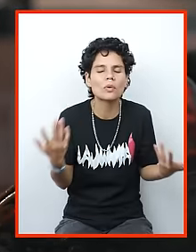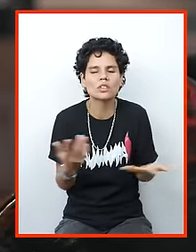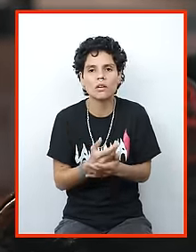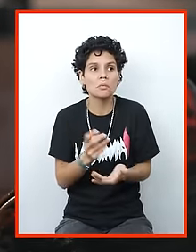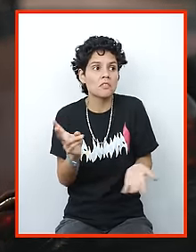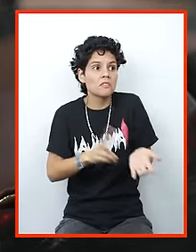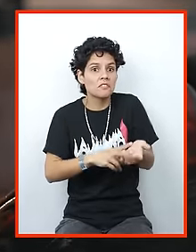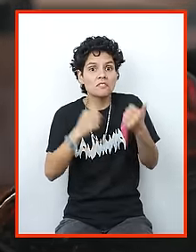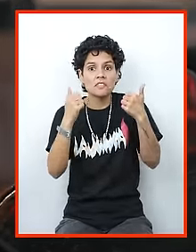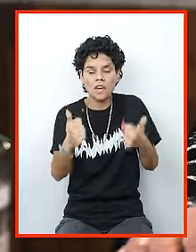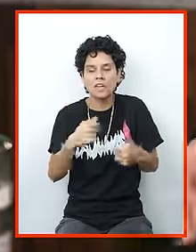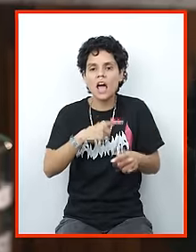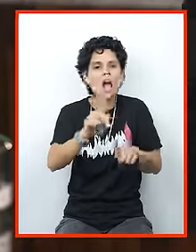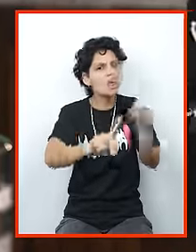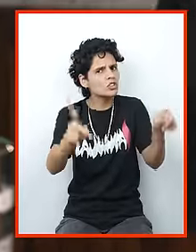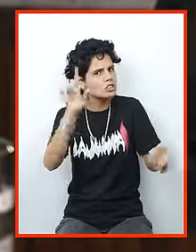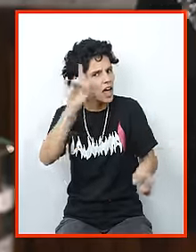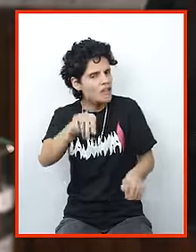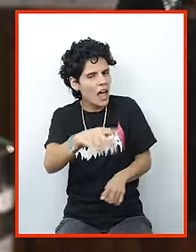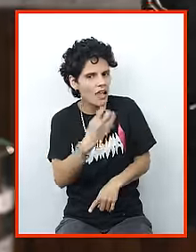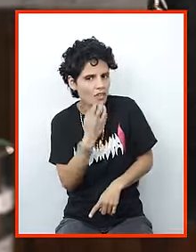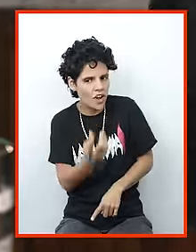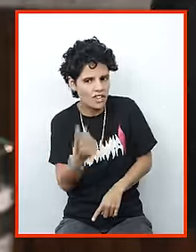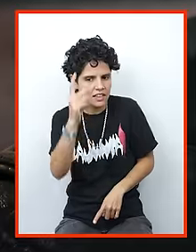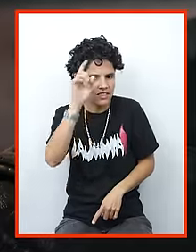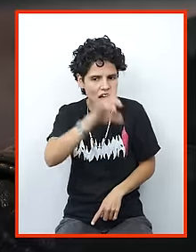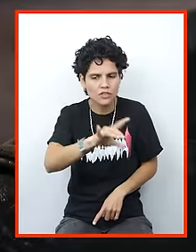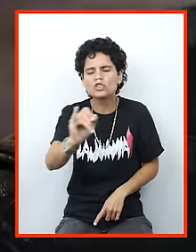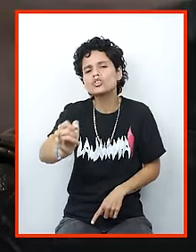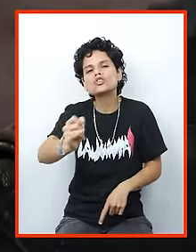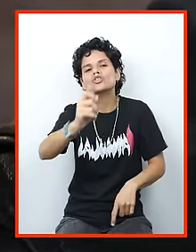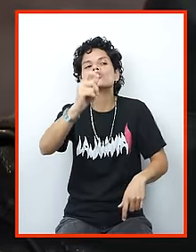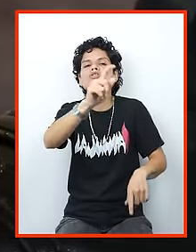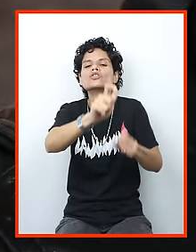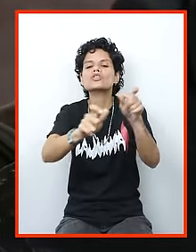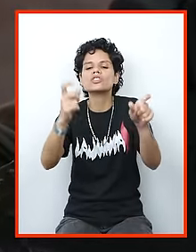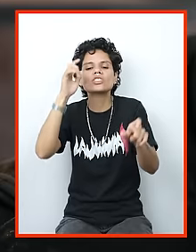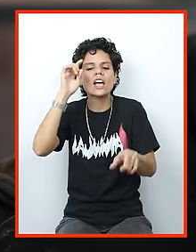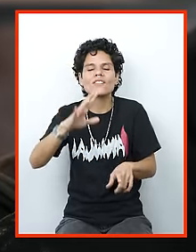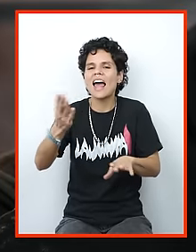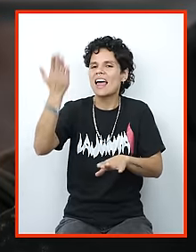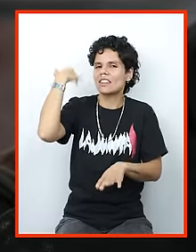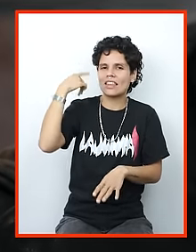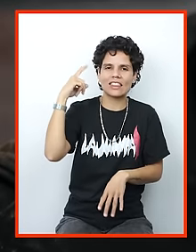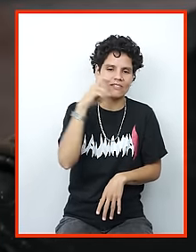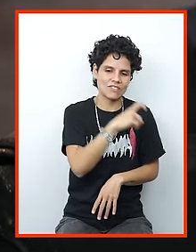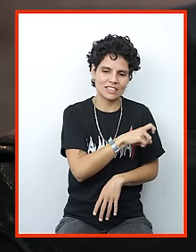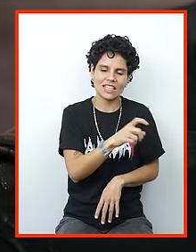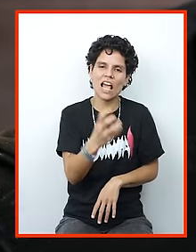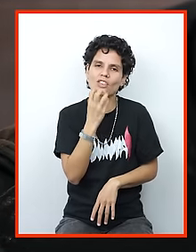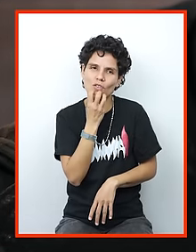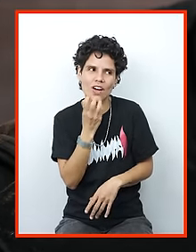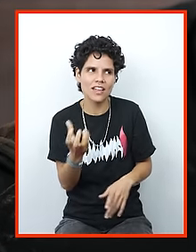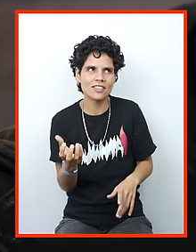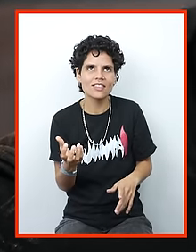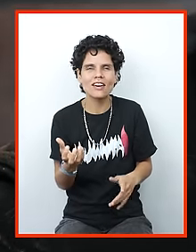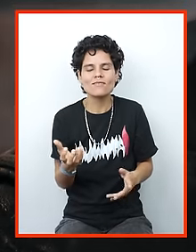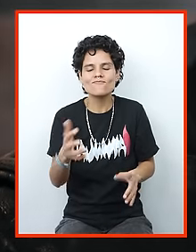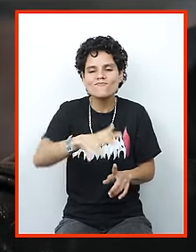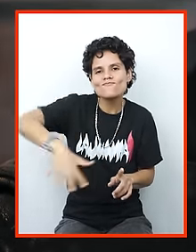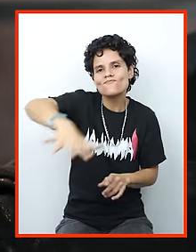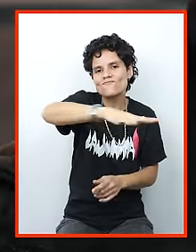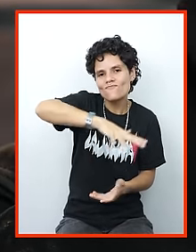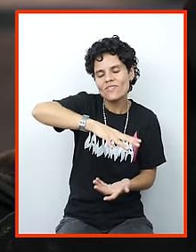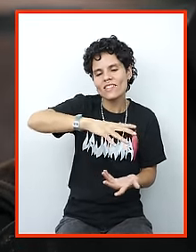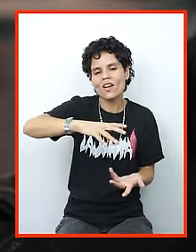sea, en verdad bien, como que igual... Los locos como... saben que tú eres de Antofa y que lo estás representando. Sí, ¿no? Sí, la gente sabe. Igual antes era más difícil, como que en Antofagasta no está como